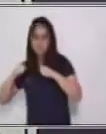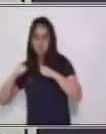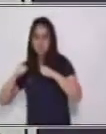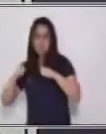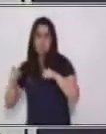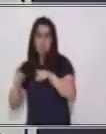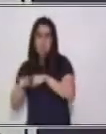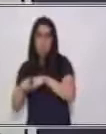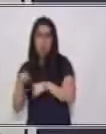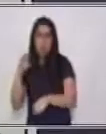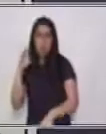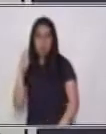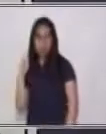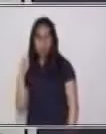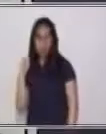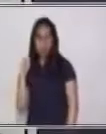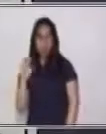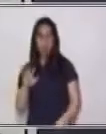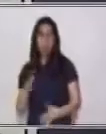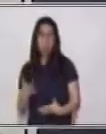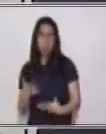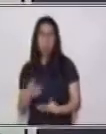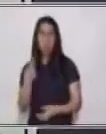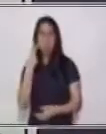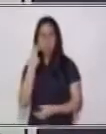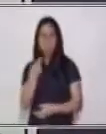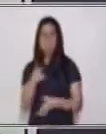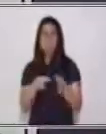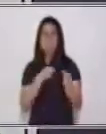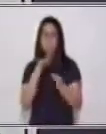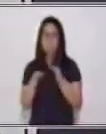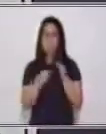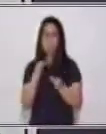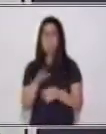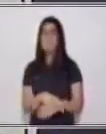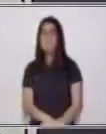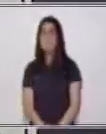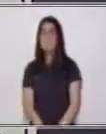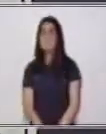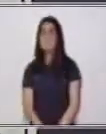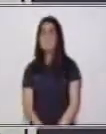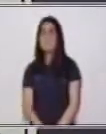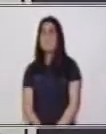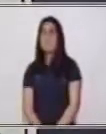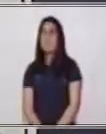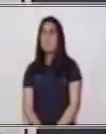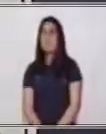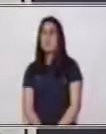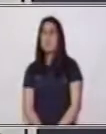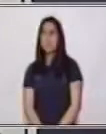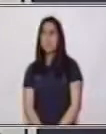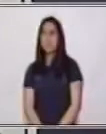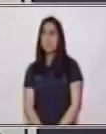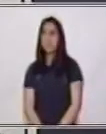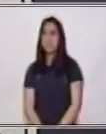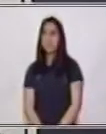y, pero que tienen potencia 1. Y la f significa el